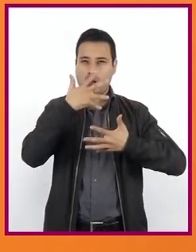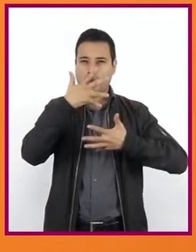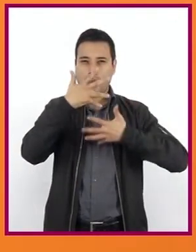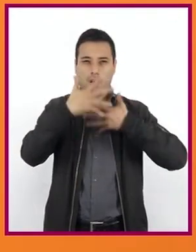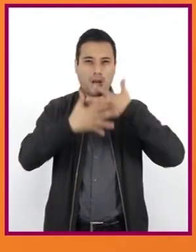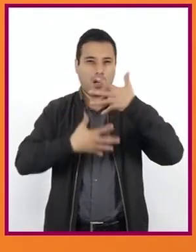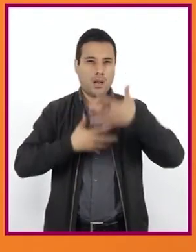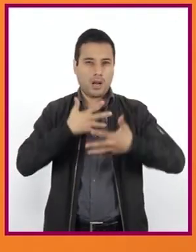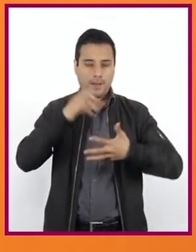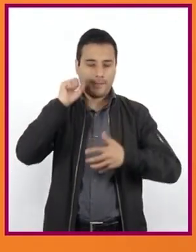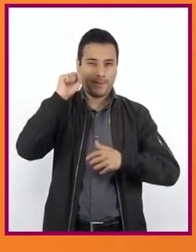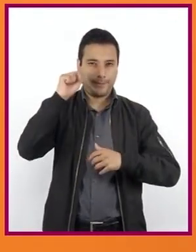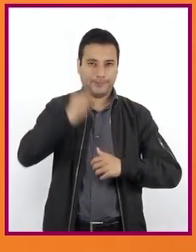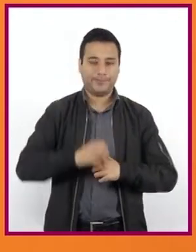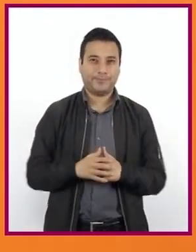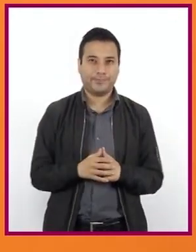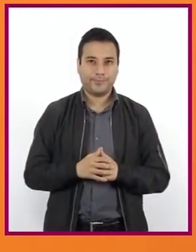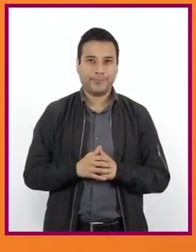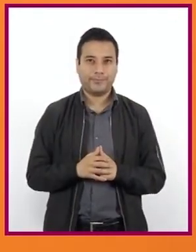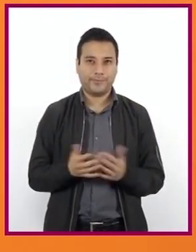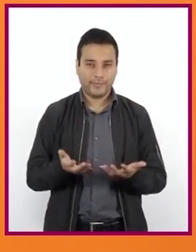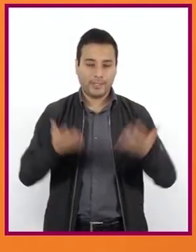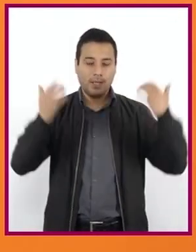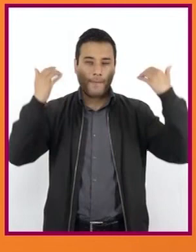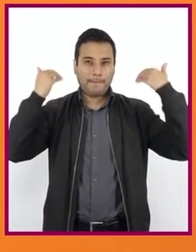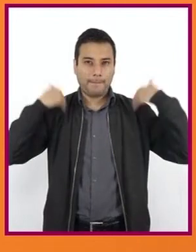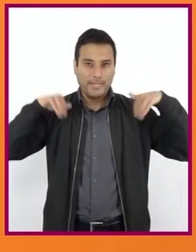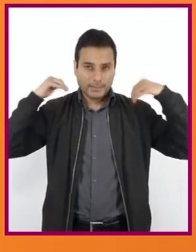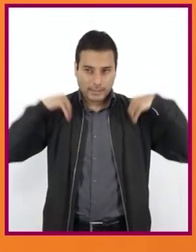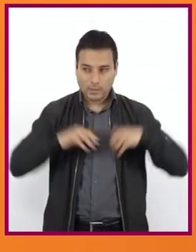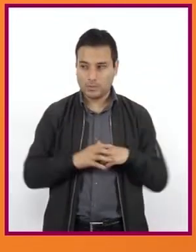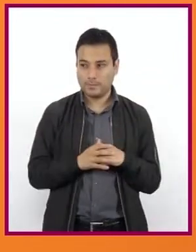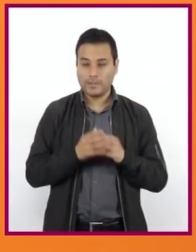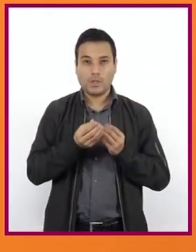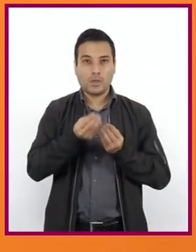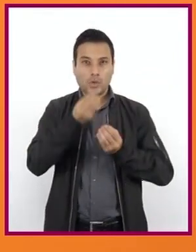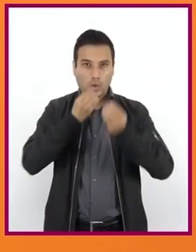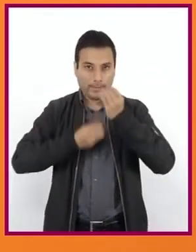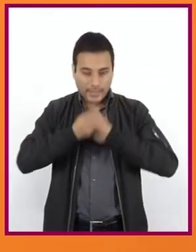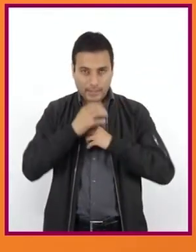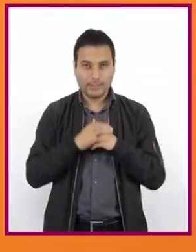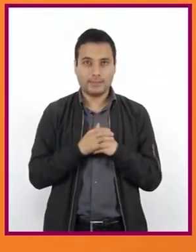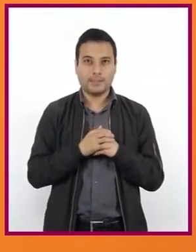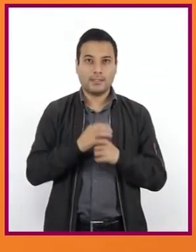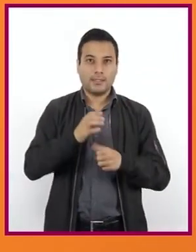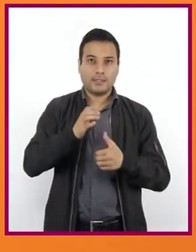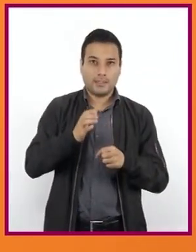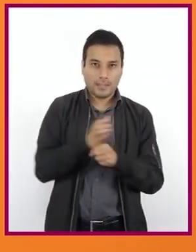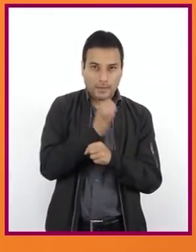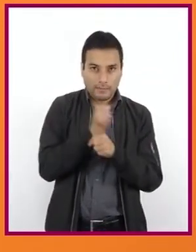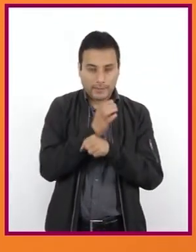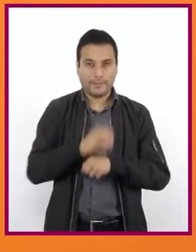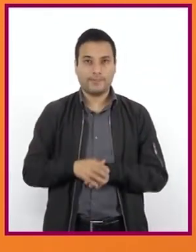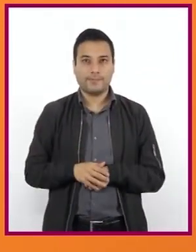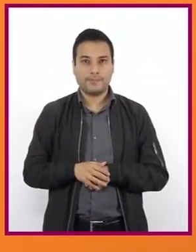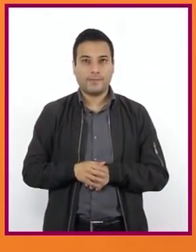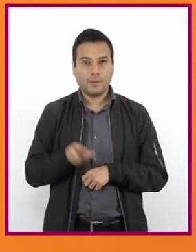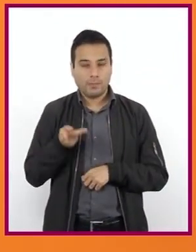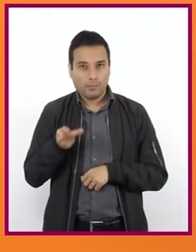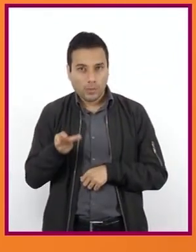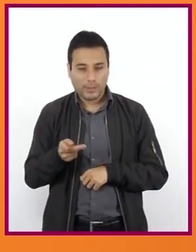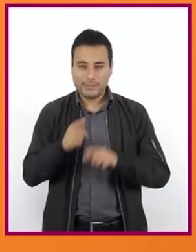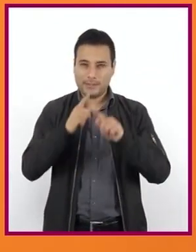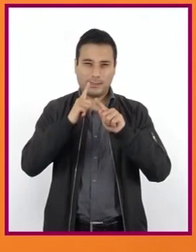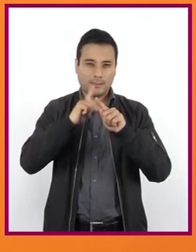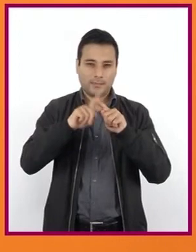procesiones, en los paseos, las tertulias, los cafés, las pulquerías, entre otros. En